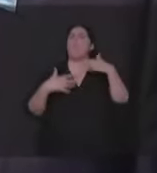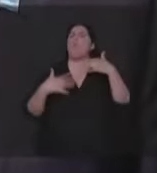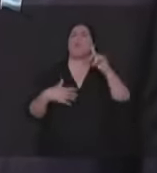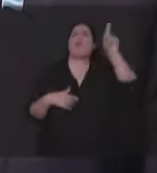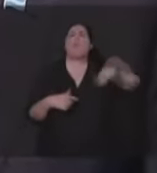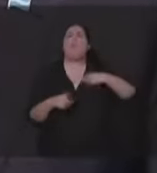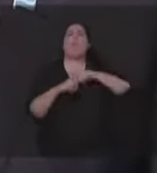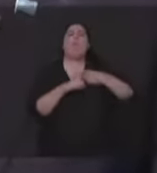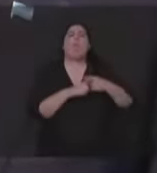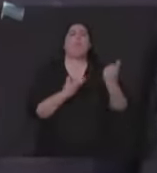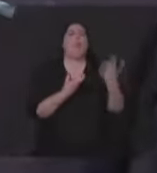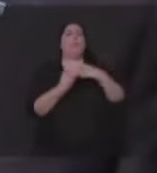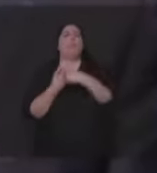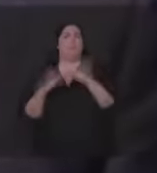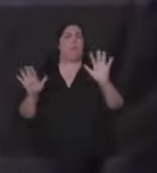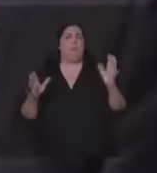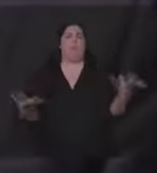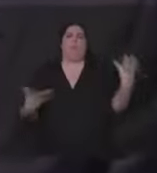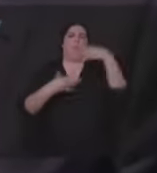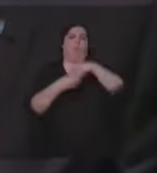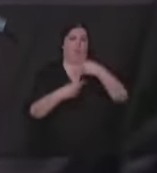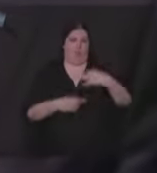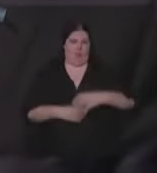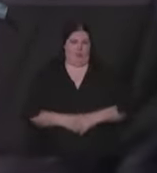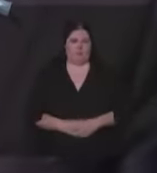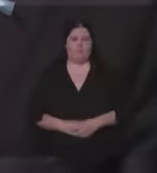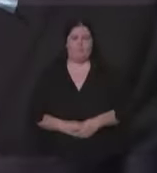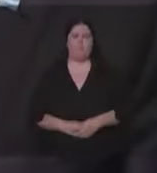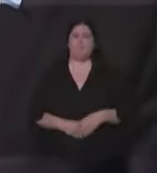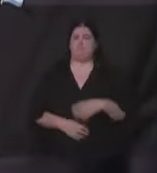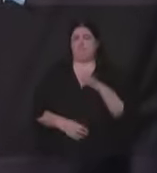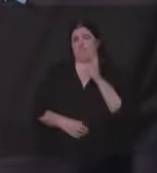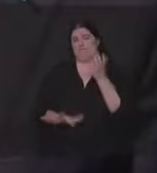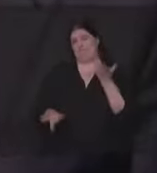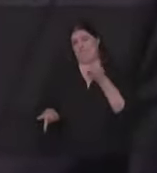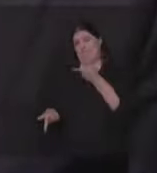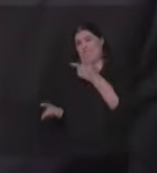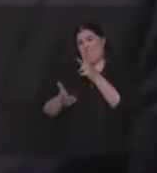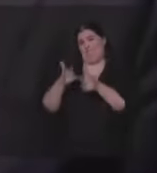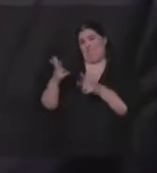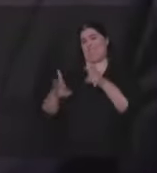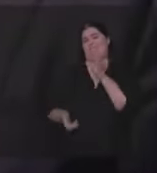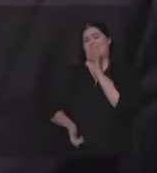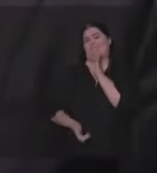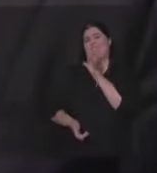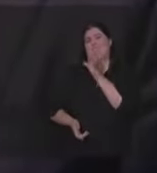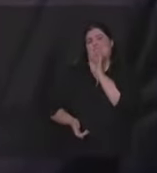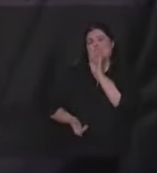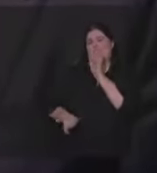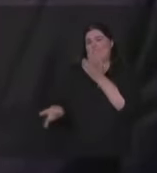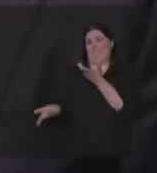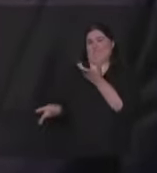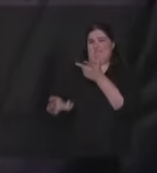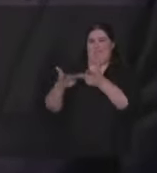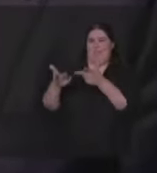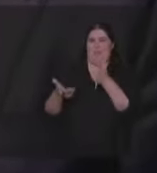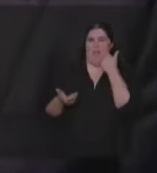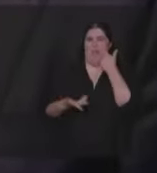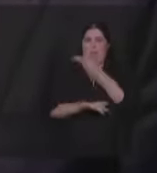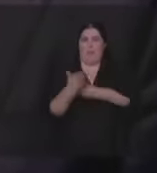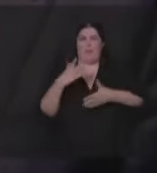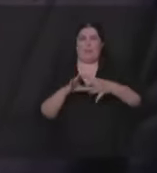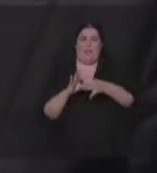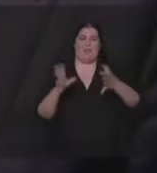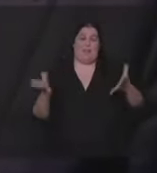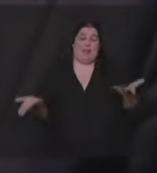pedir afilia resulta gracioso escucharlo a Sergio sobre hablar de conviviencia